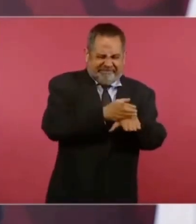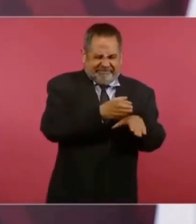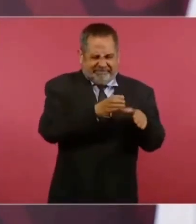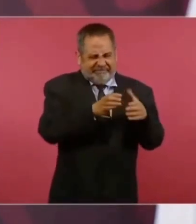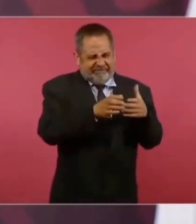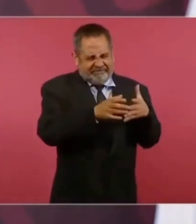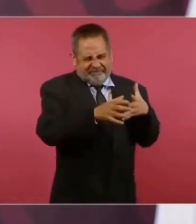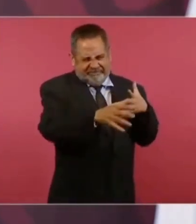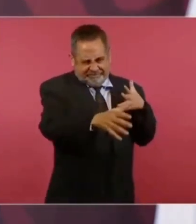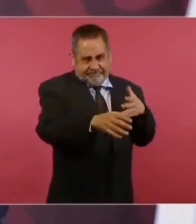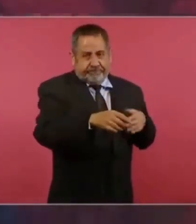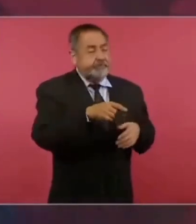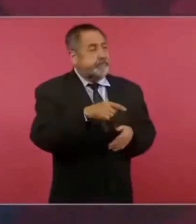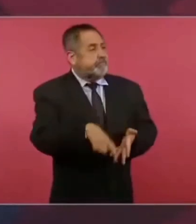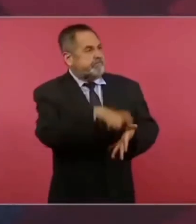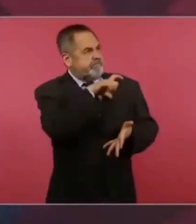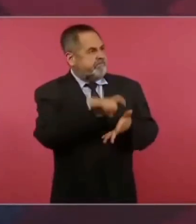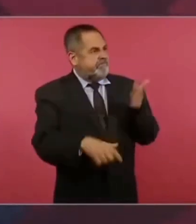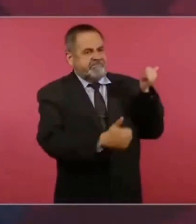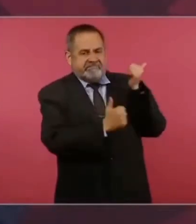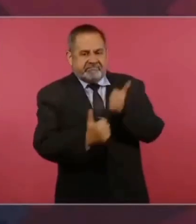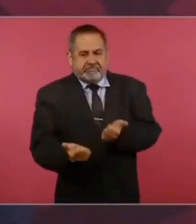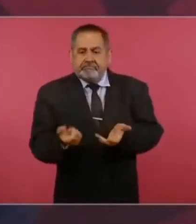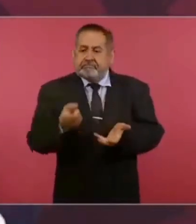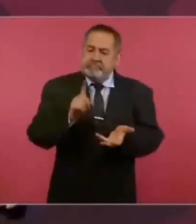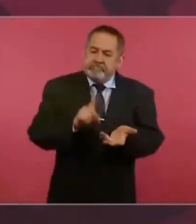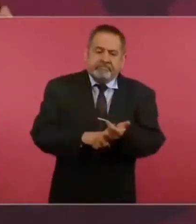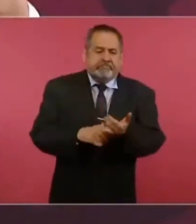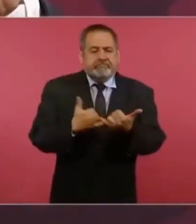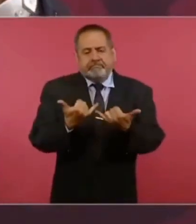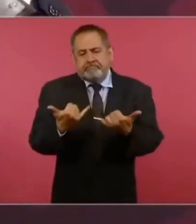y en otros